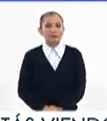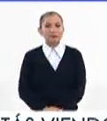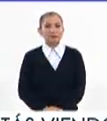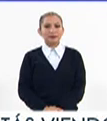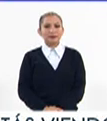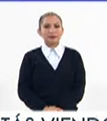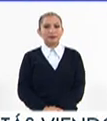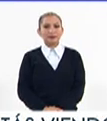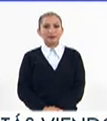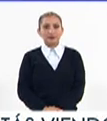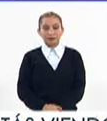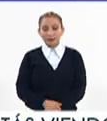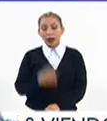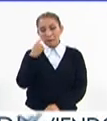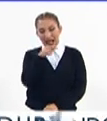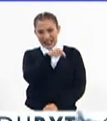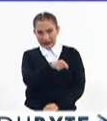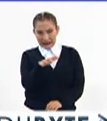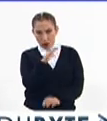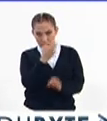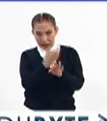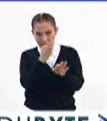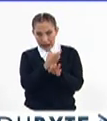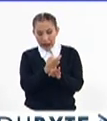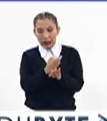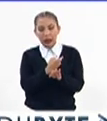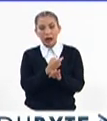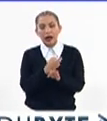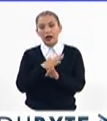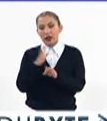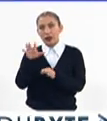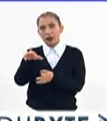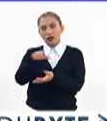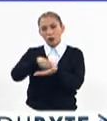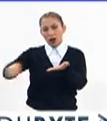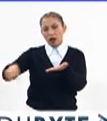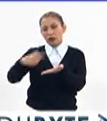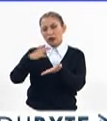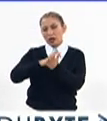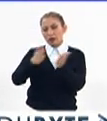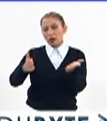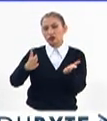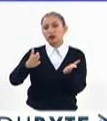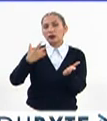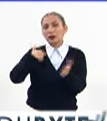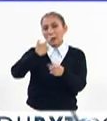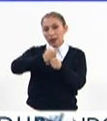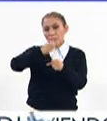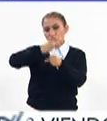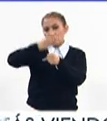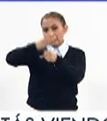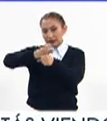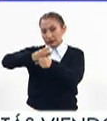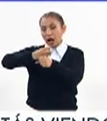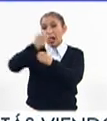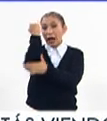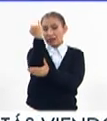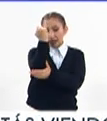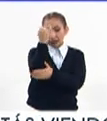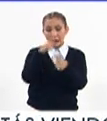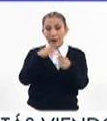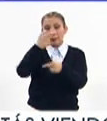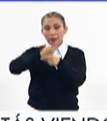secundaria. Para este que está en este momento, adquirieron libros para primero, segundo y tercero de